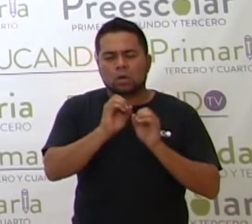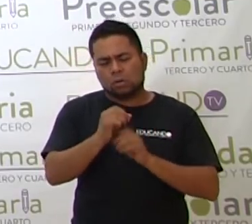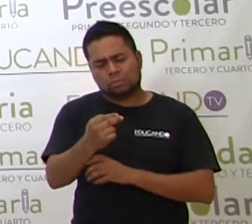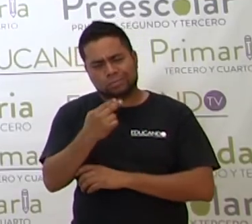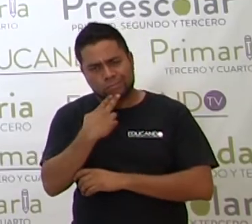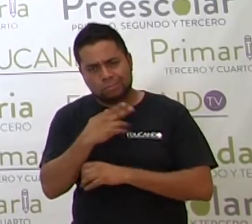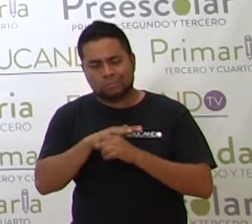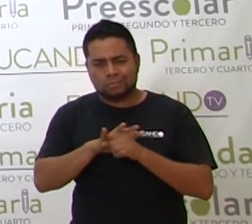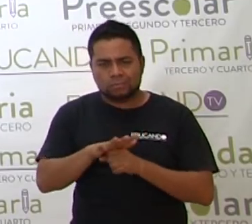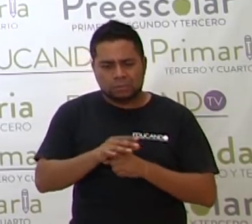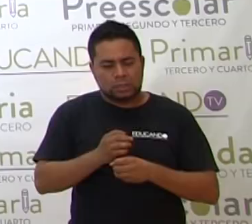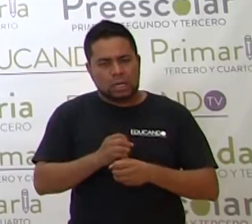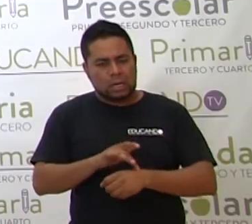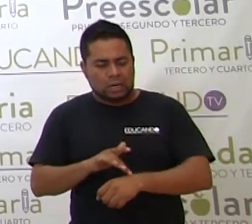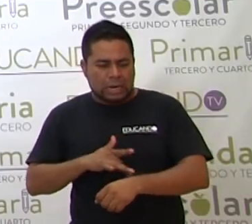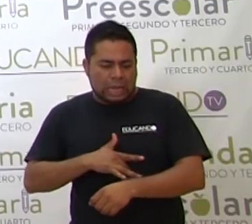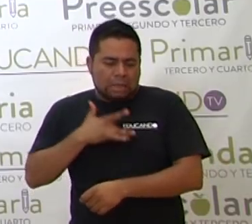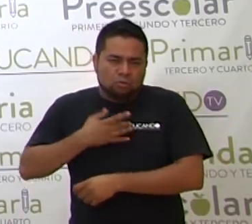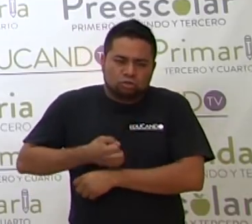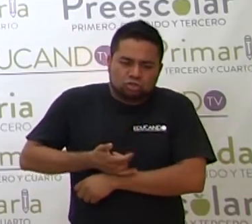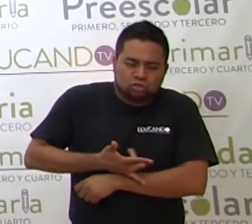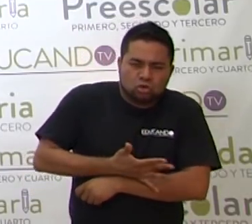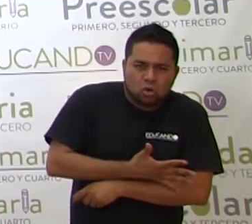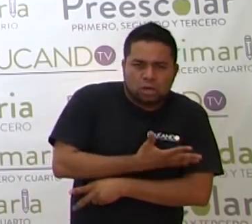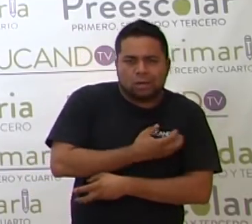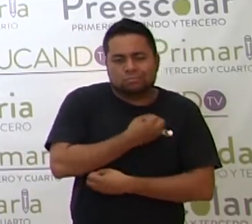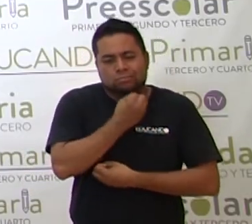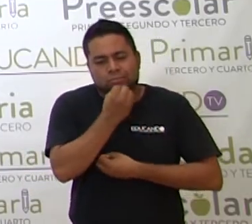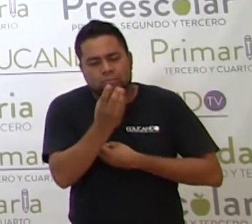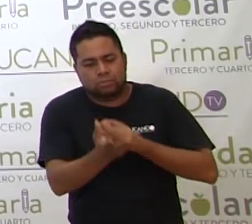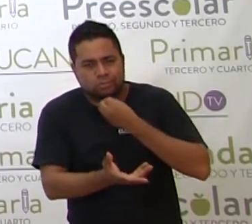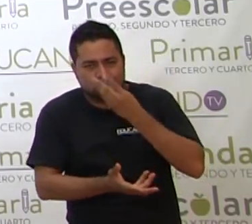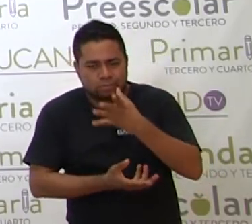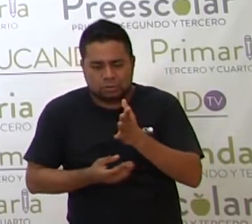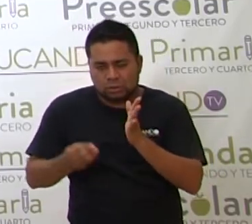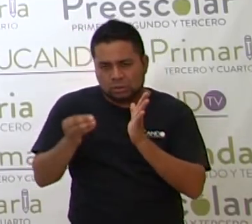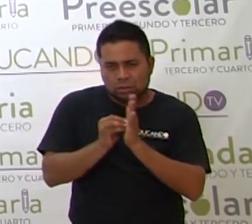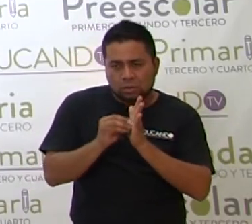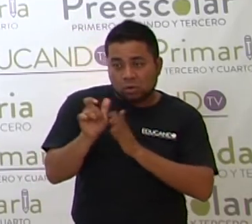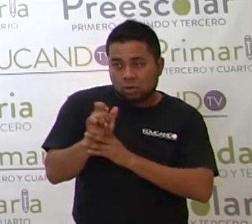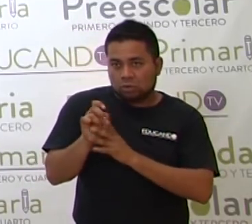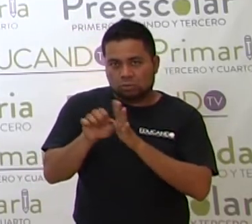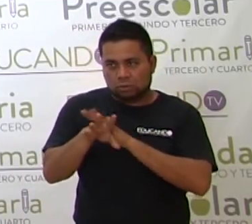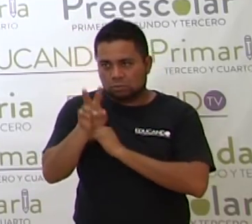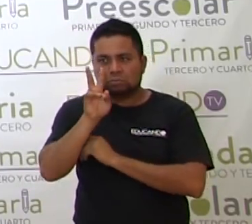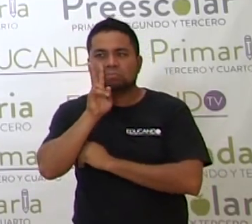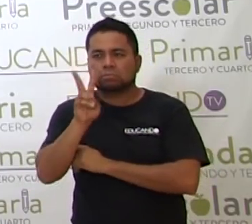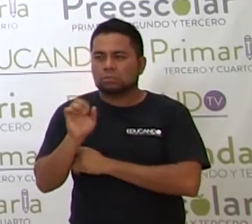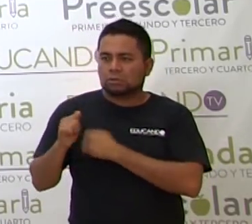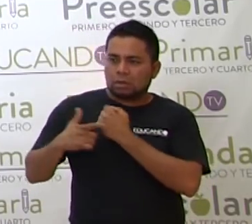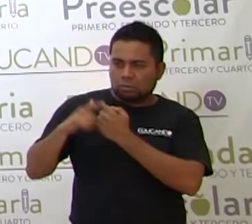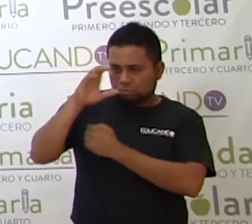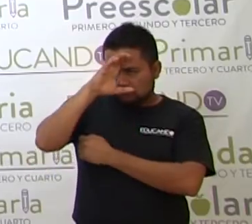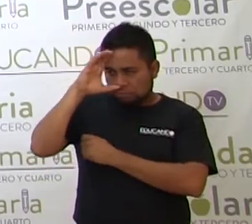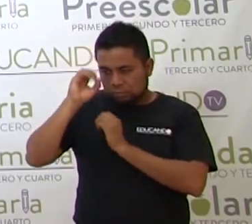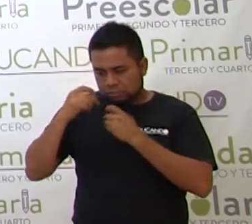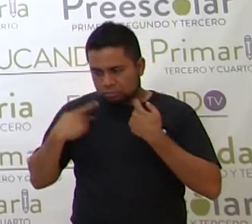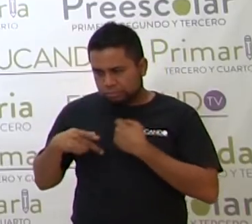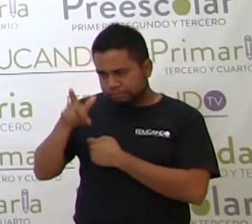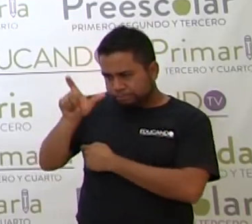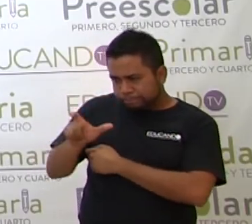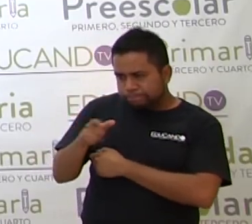utilizamos emociones, utilizamos sentimientos. Cuando estamos observando alguna imagen o alguna